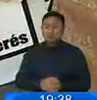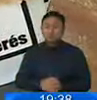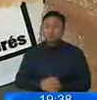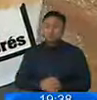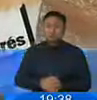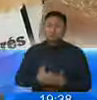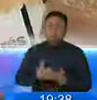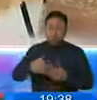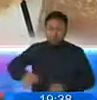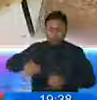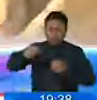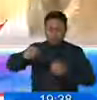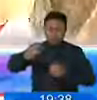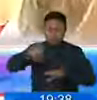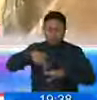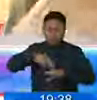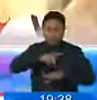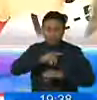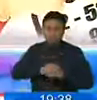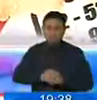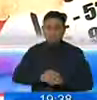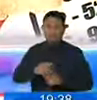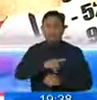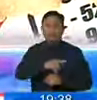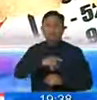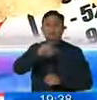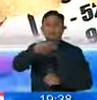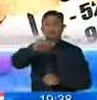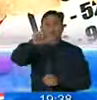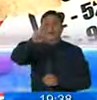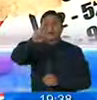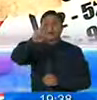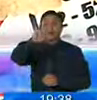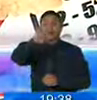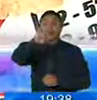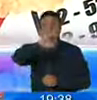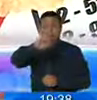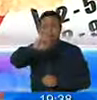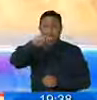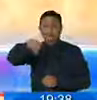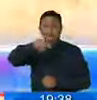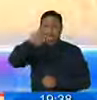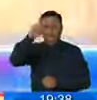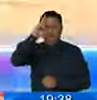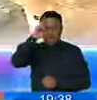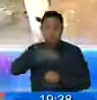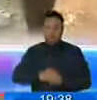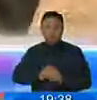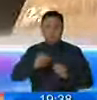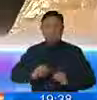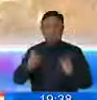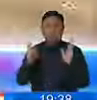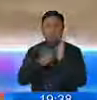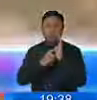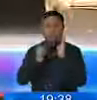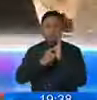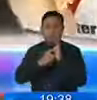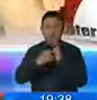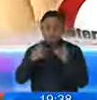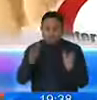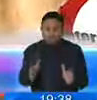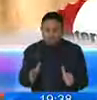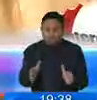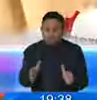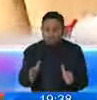fundas o bolsos comunes, estaban forradas con papel aluminio, un elemento que utilizan estas personas para bloquear las alarmas de los almacenes